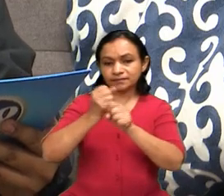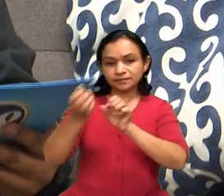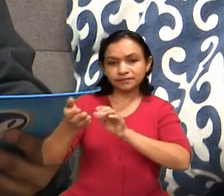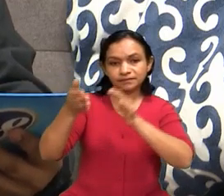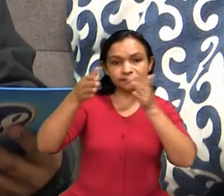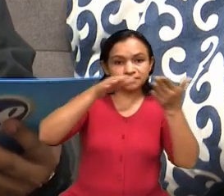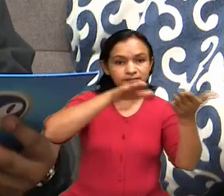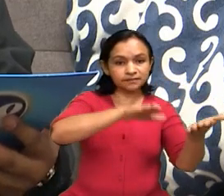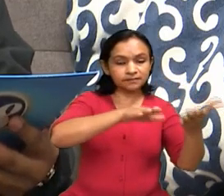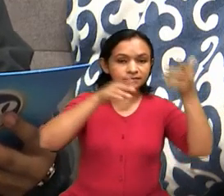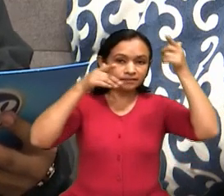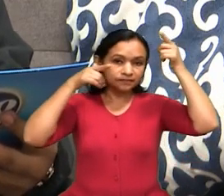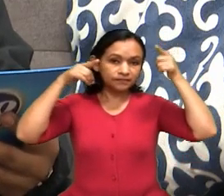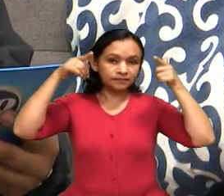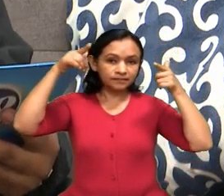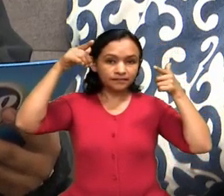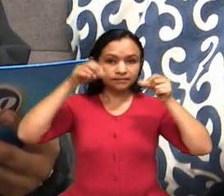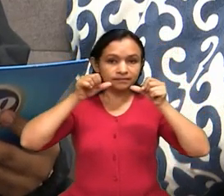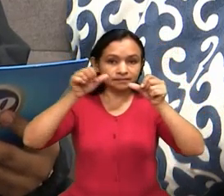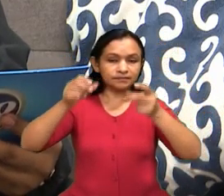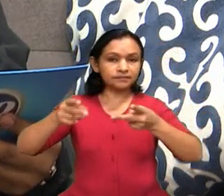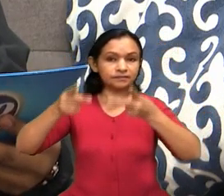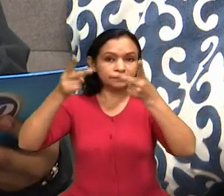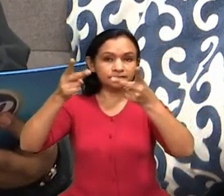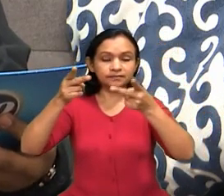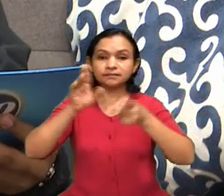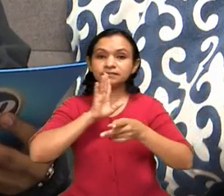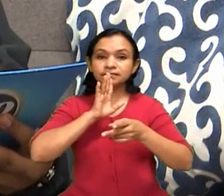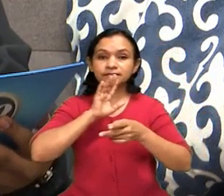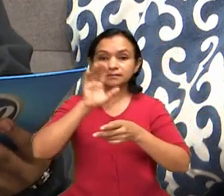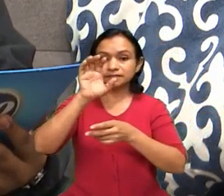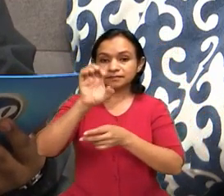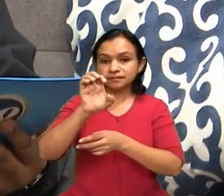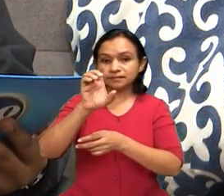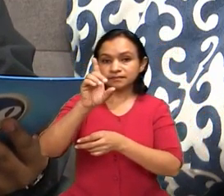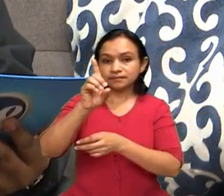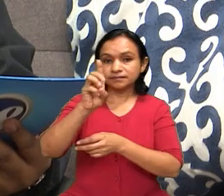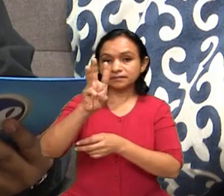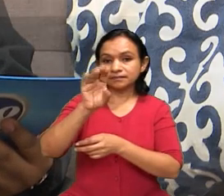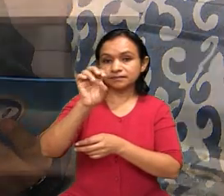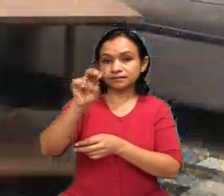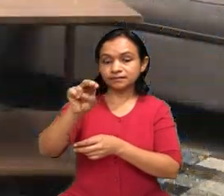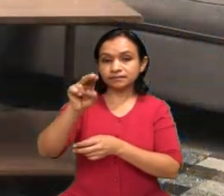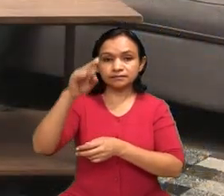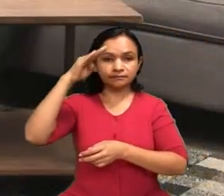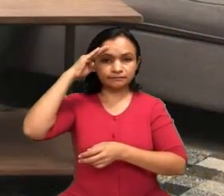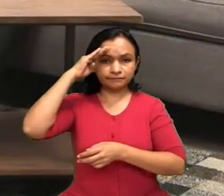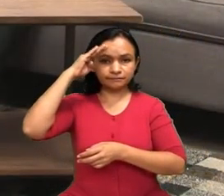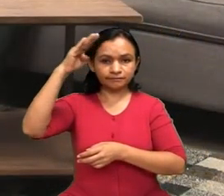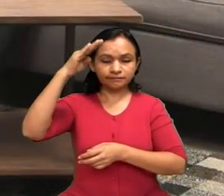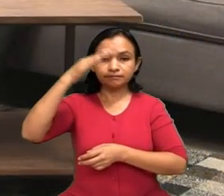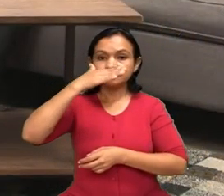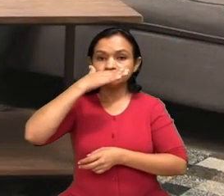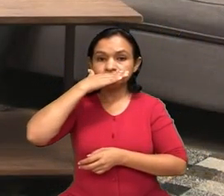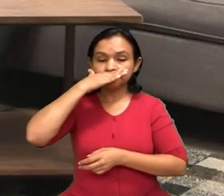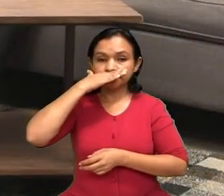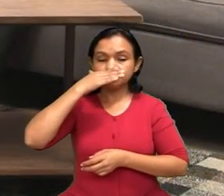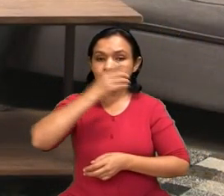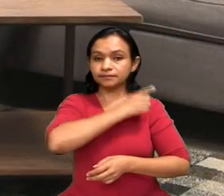Sandino y continuamos nuestro proceso de conversación con nuestro diputado Edwin Castro, jefe de la bancada del Frente Sandinista de Liberación Nacional.